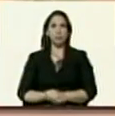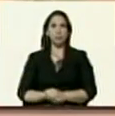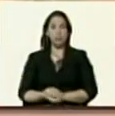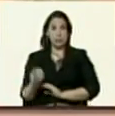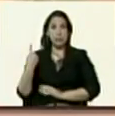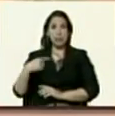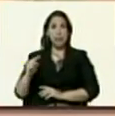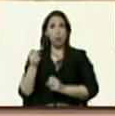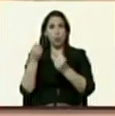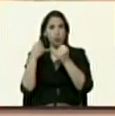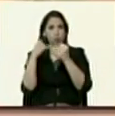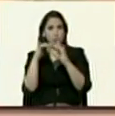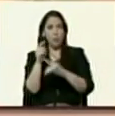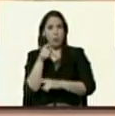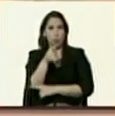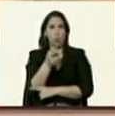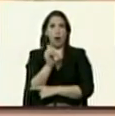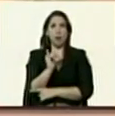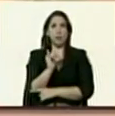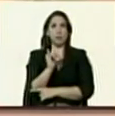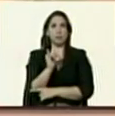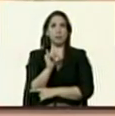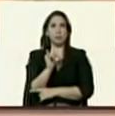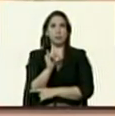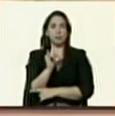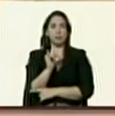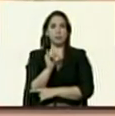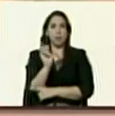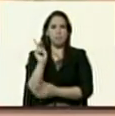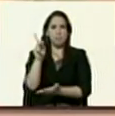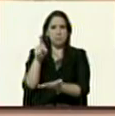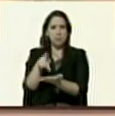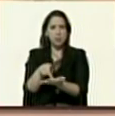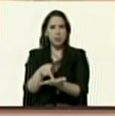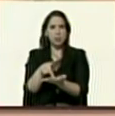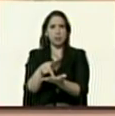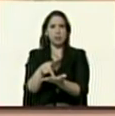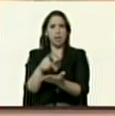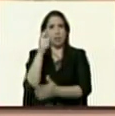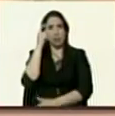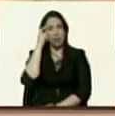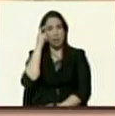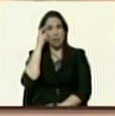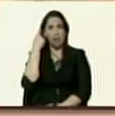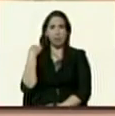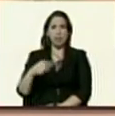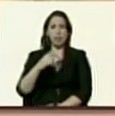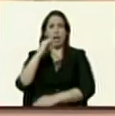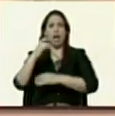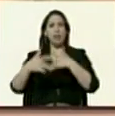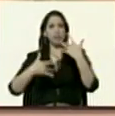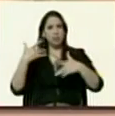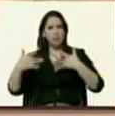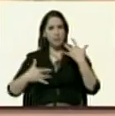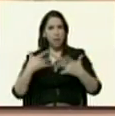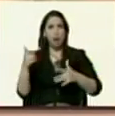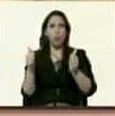allí de la presencia. Yo ese día tenía una actividad